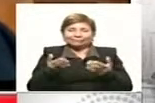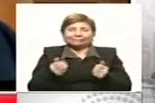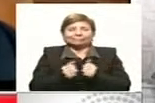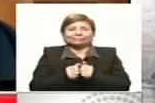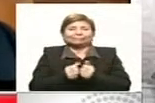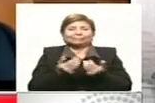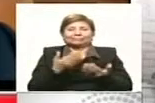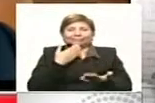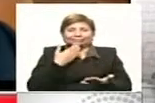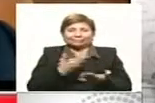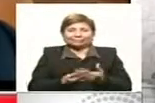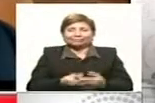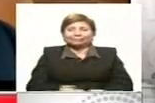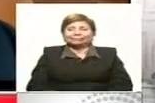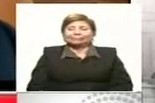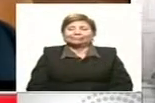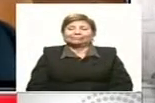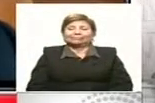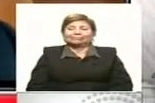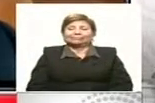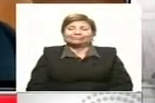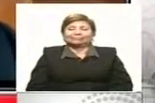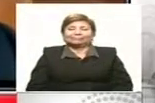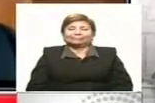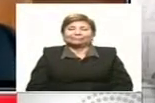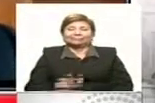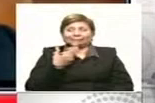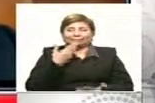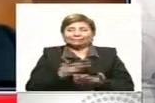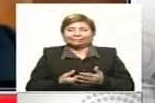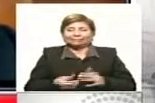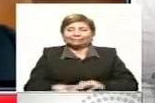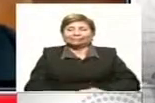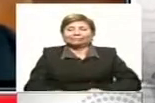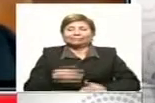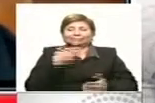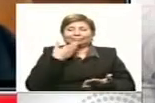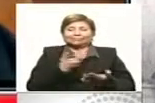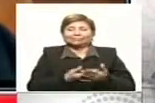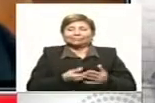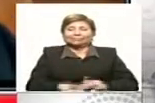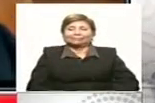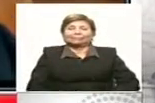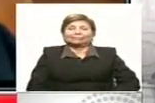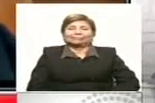nos da usted. Gracias. Gracias, doctora. Muy agradecido.